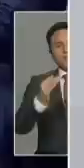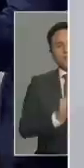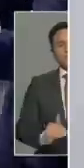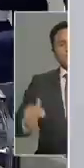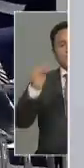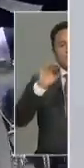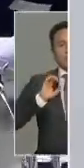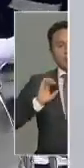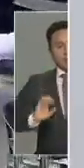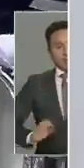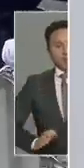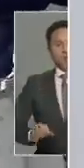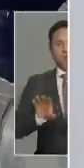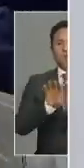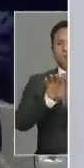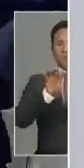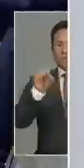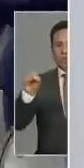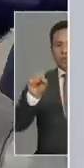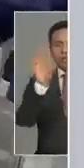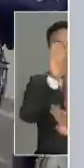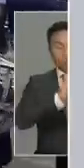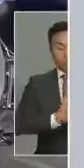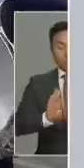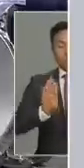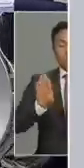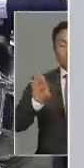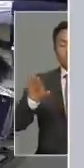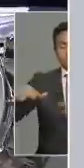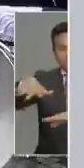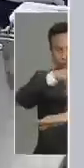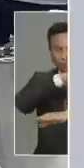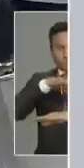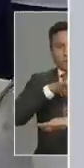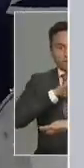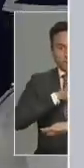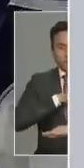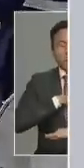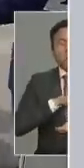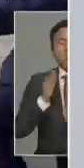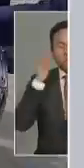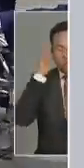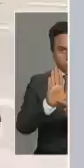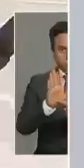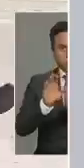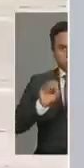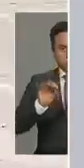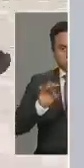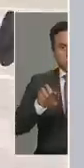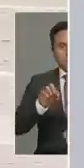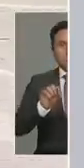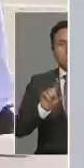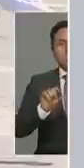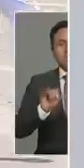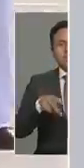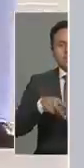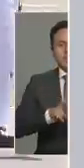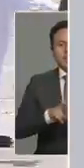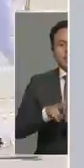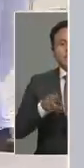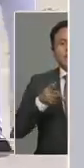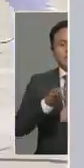año cumplimos 50 años del golpe cívico-militar y por lo tanto el discurso que dé el presidente en ese marco va a ser